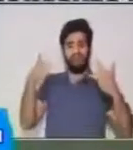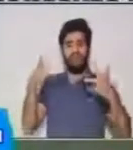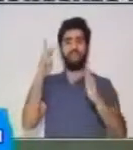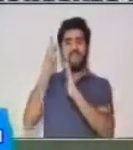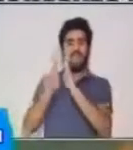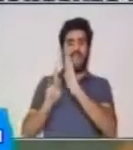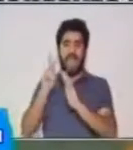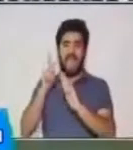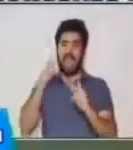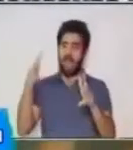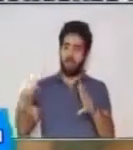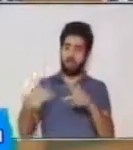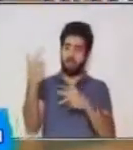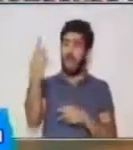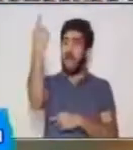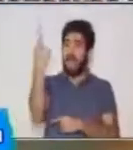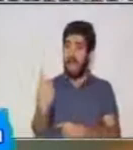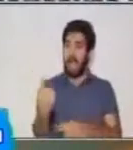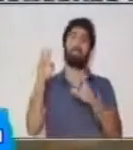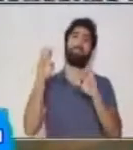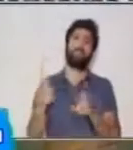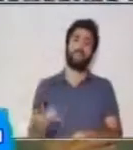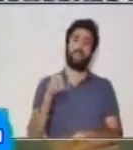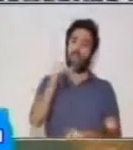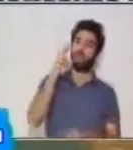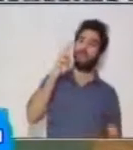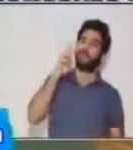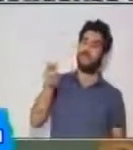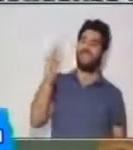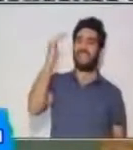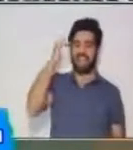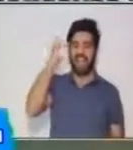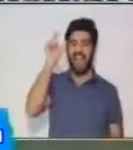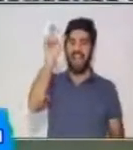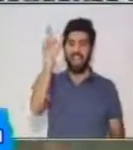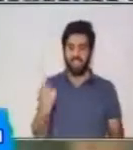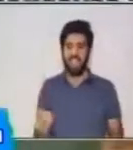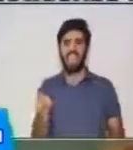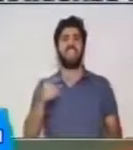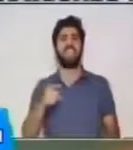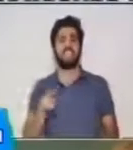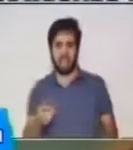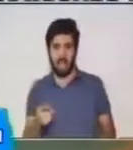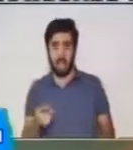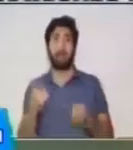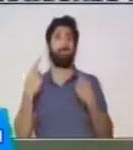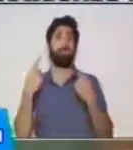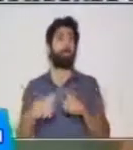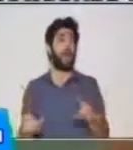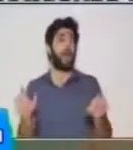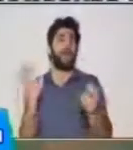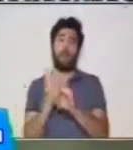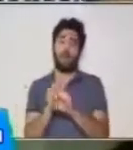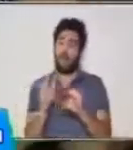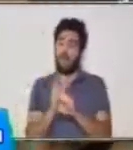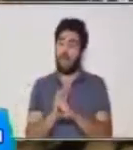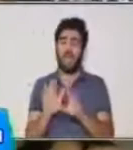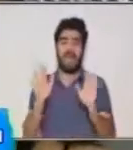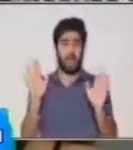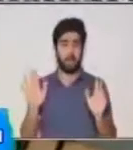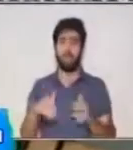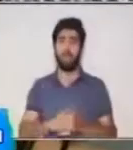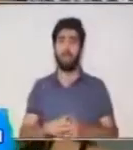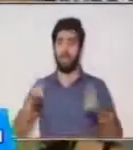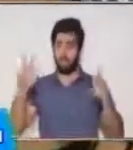desde que contestas la llamada sabes quién está al otro lado y quién te está respondiendo. Pero ¿qué sucede cuando el mensaje